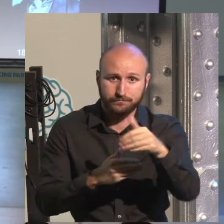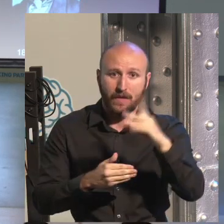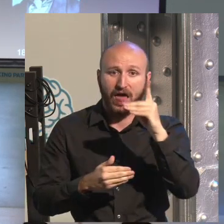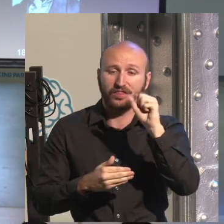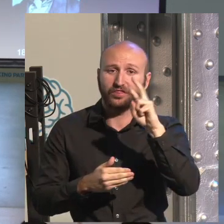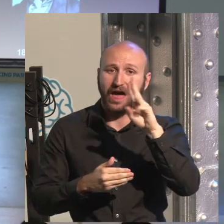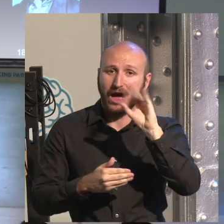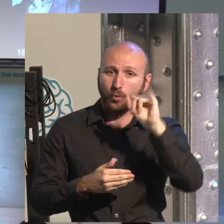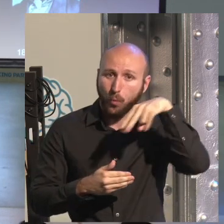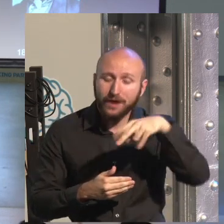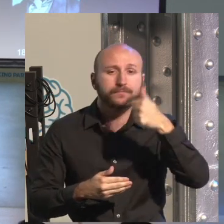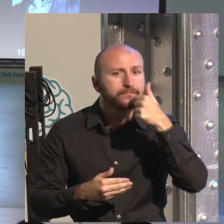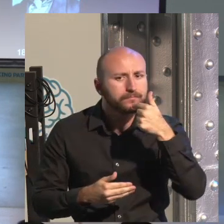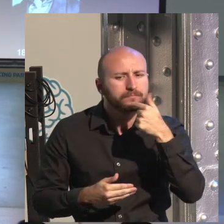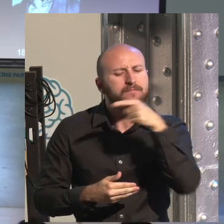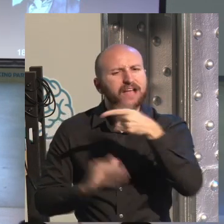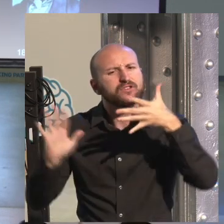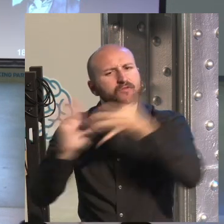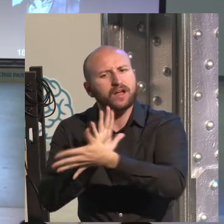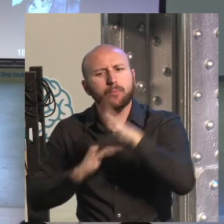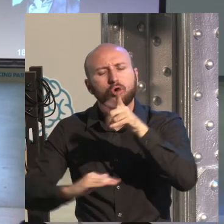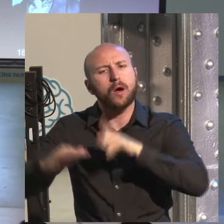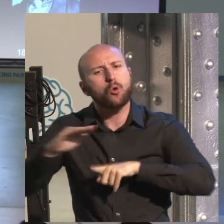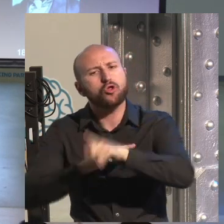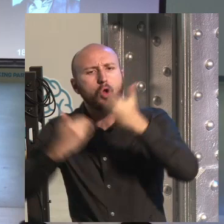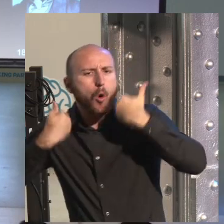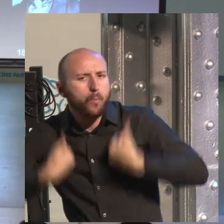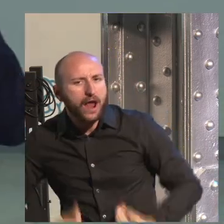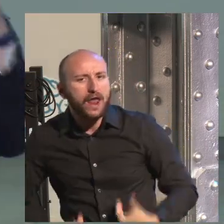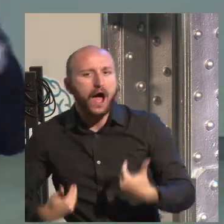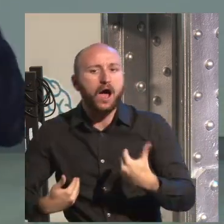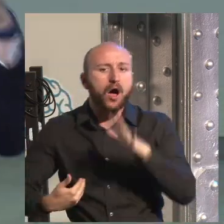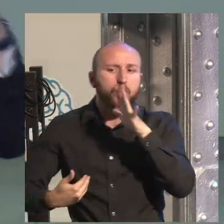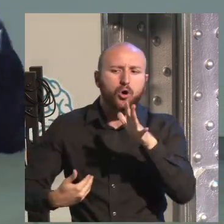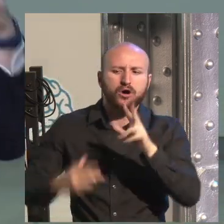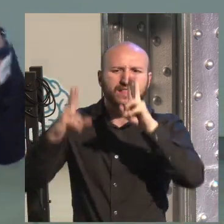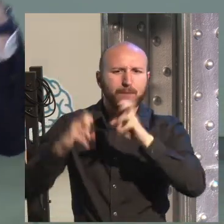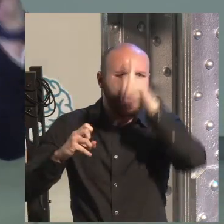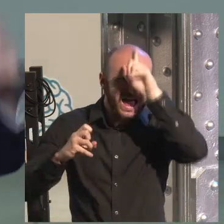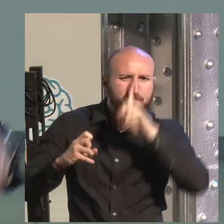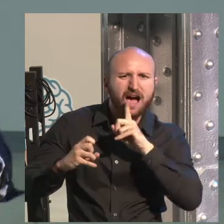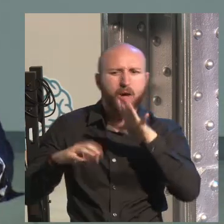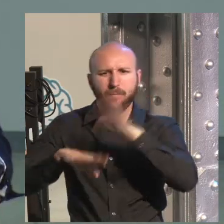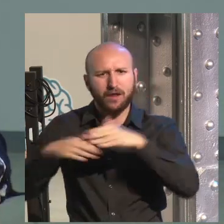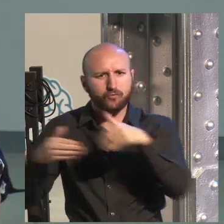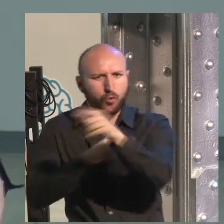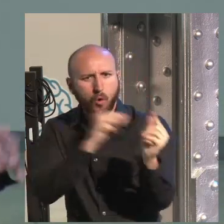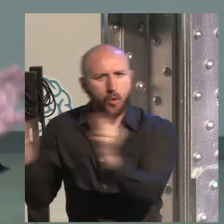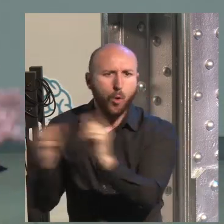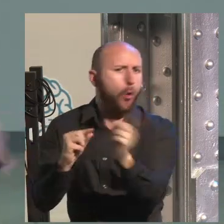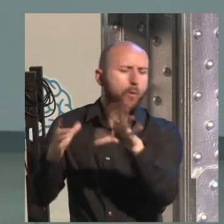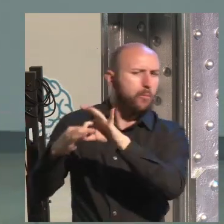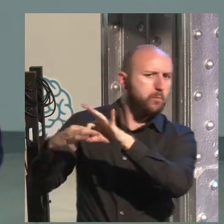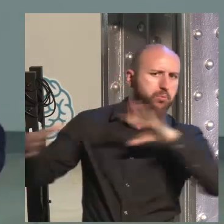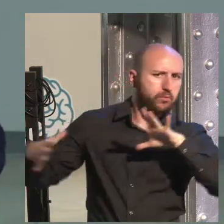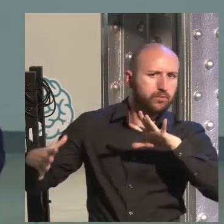que no se refirió a la evolución humana porque no quería distorsionar, desenfocar el debate, y quería